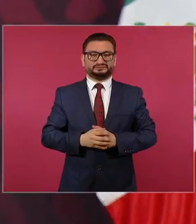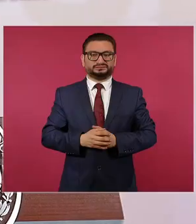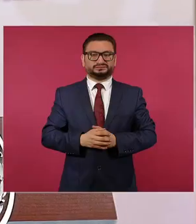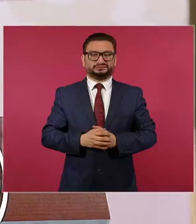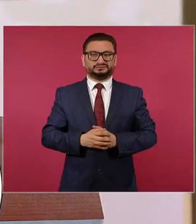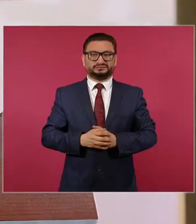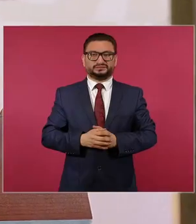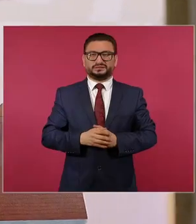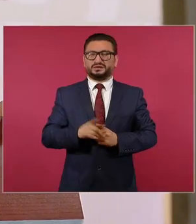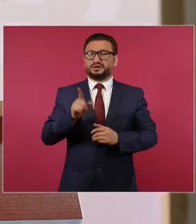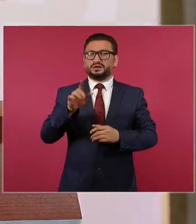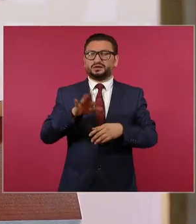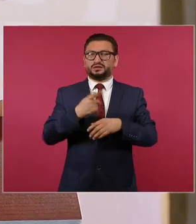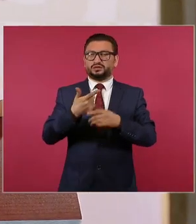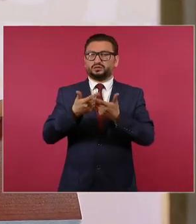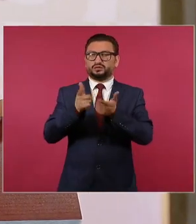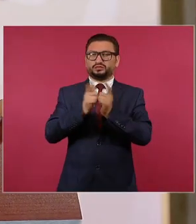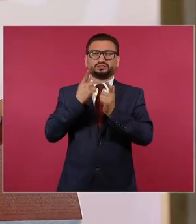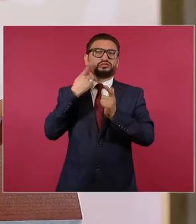la coalición